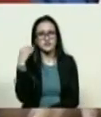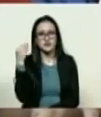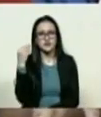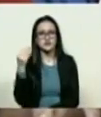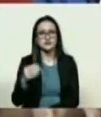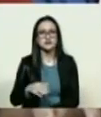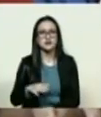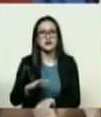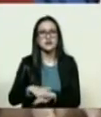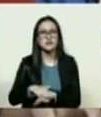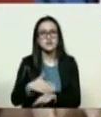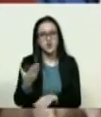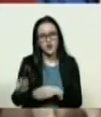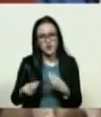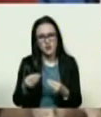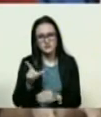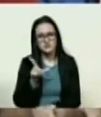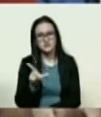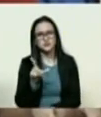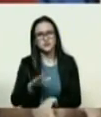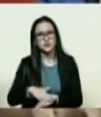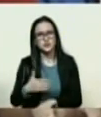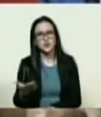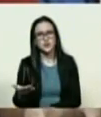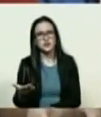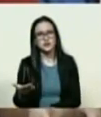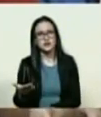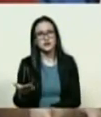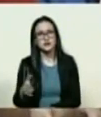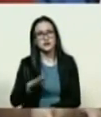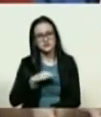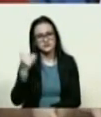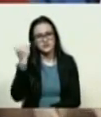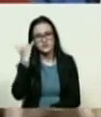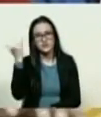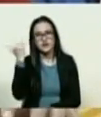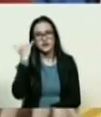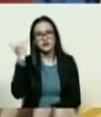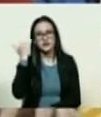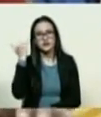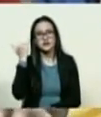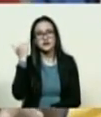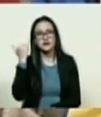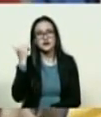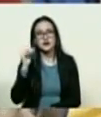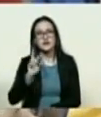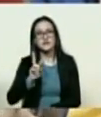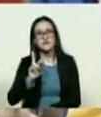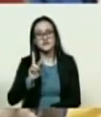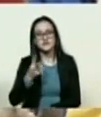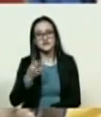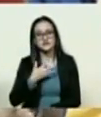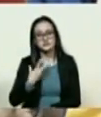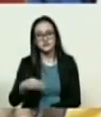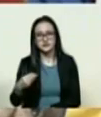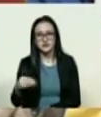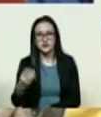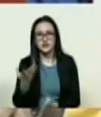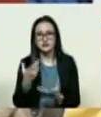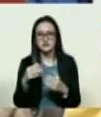¿por qué lo hace el Partido Socialista Unido de Venezuela? Esto es una idea hecha por nuestro compañero vicepresidente de organización, Nicolás